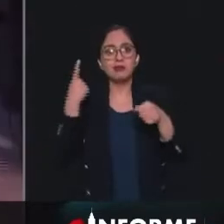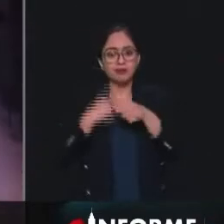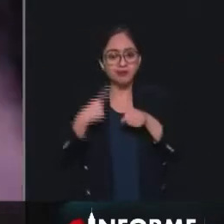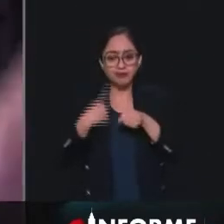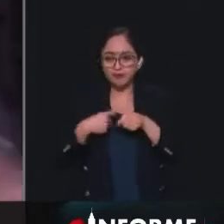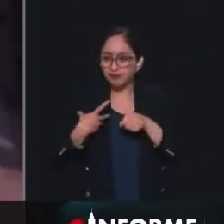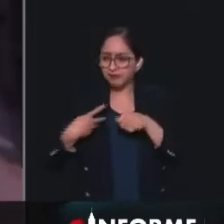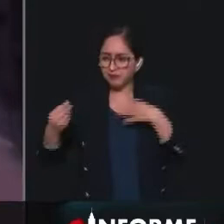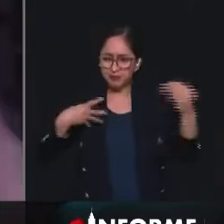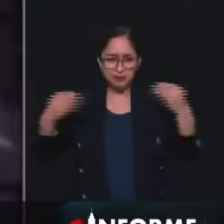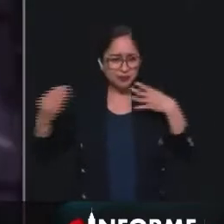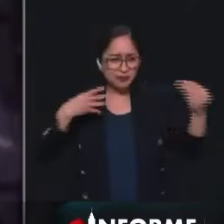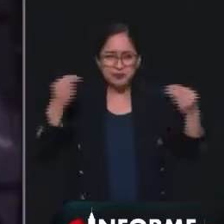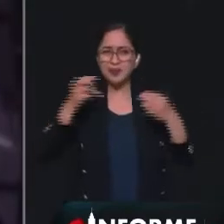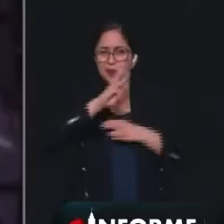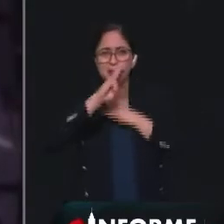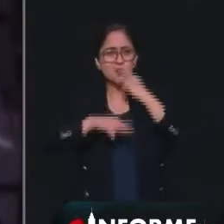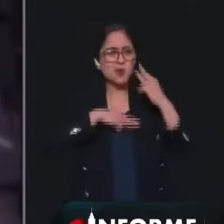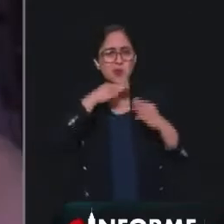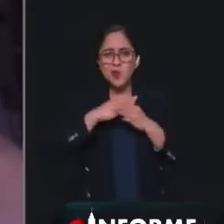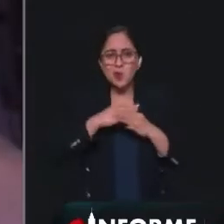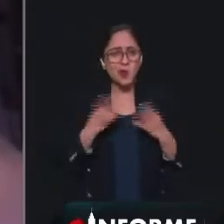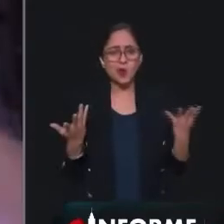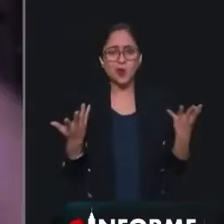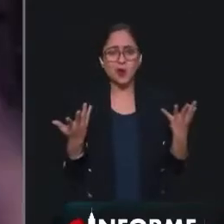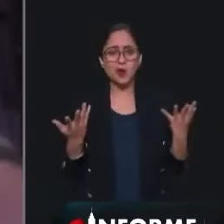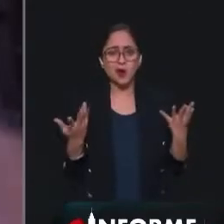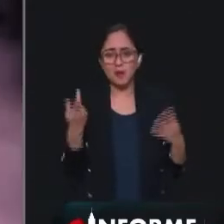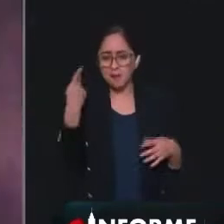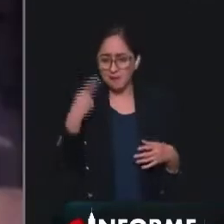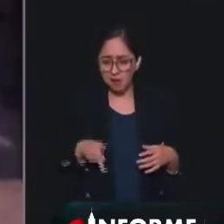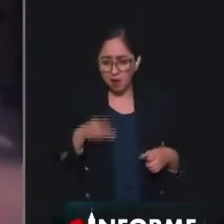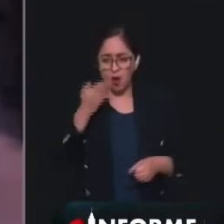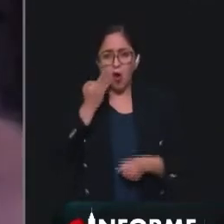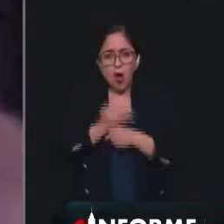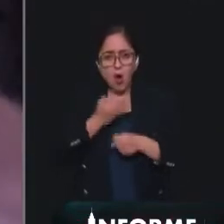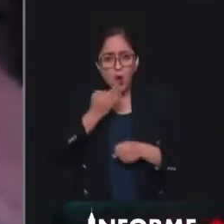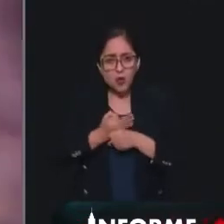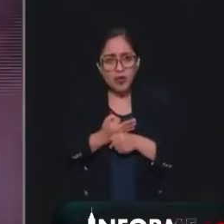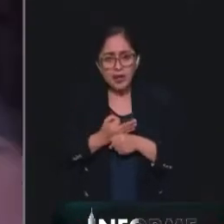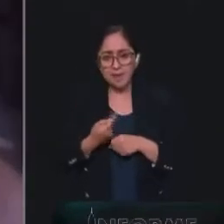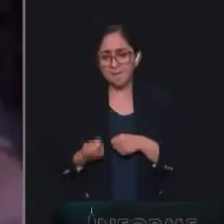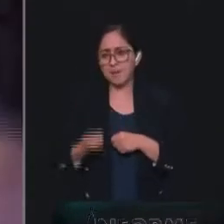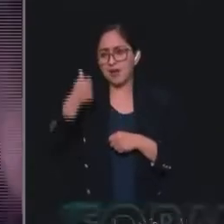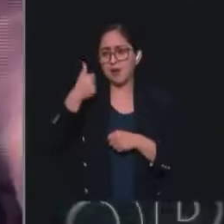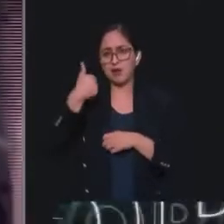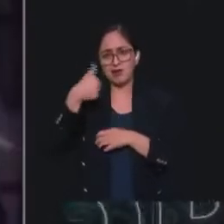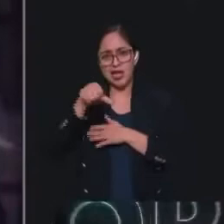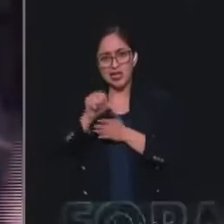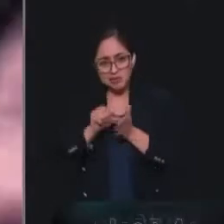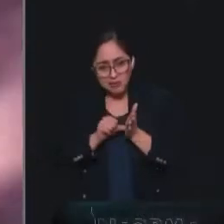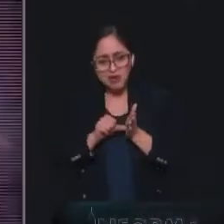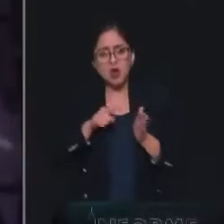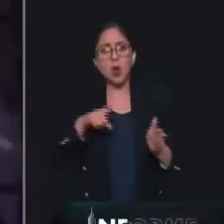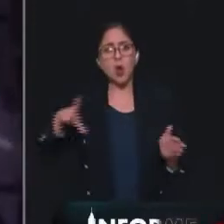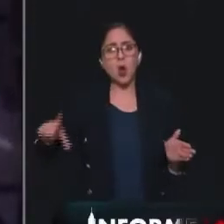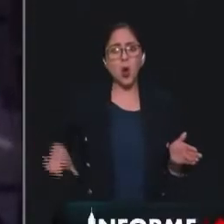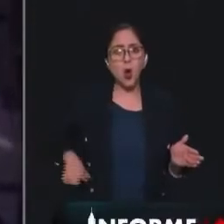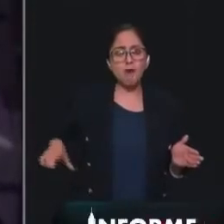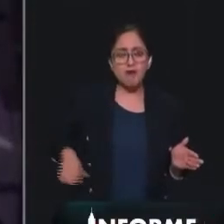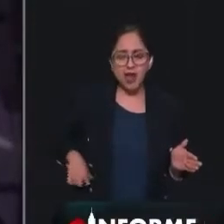apenas ahora, en este primer semestre del 21, el partido ha empezado a reactivarse, a decir aquí estoy, a hacerse